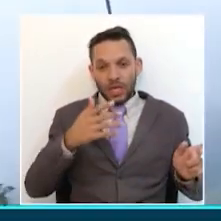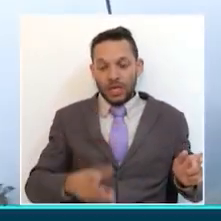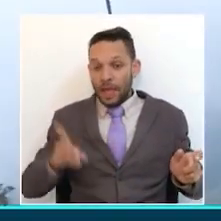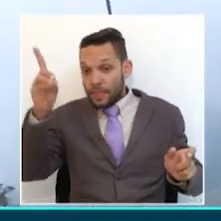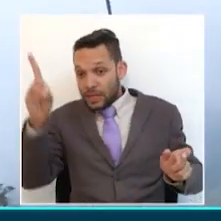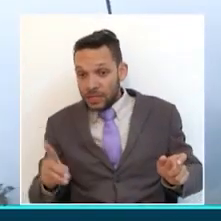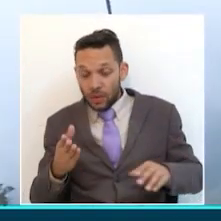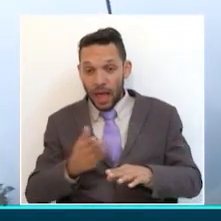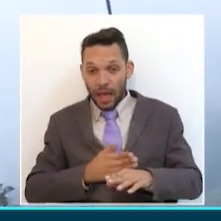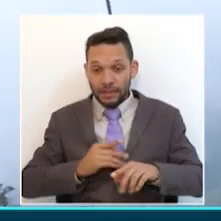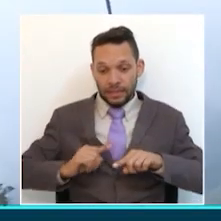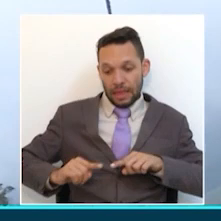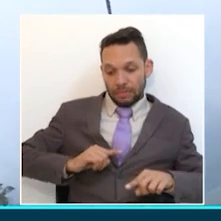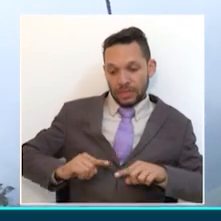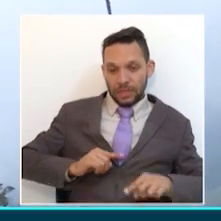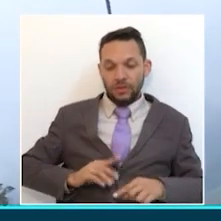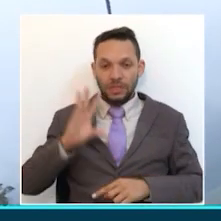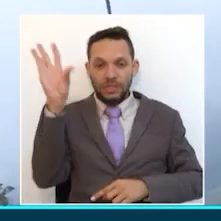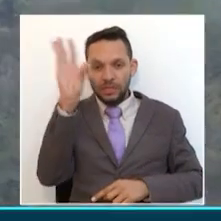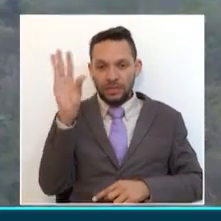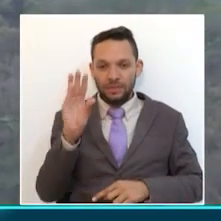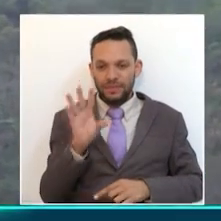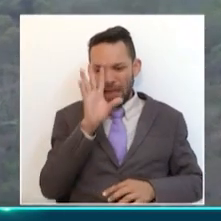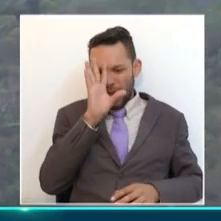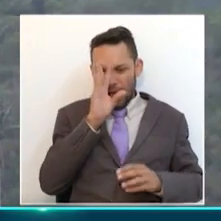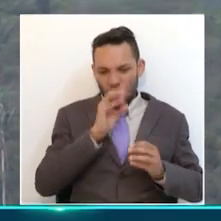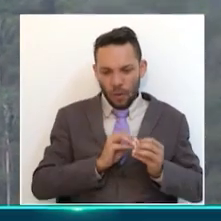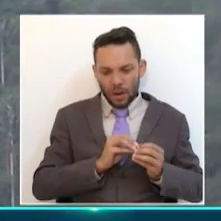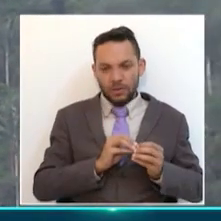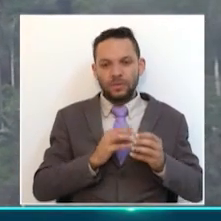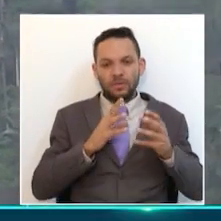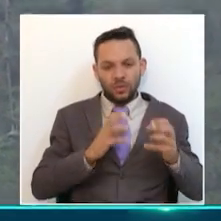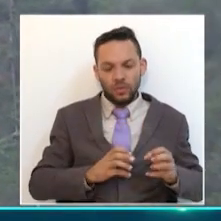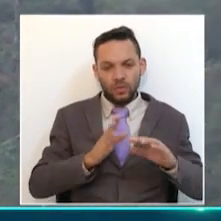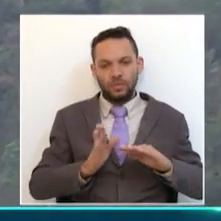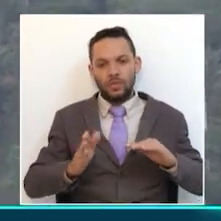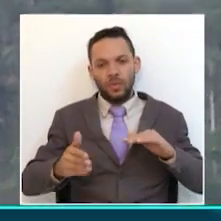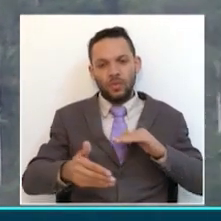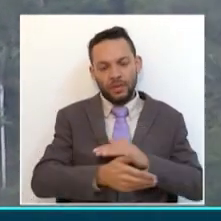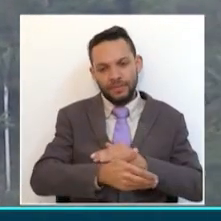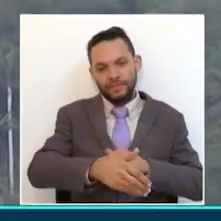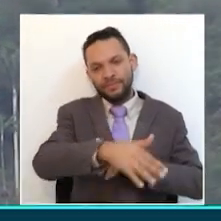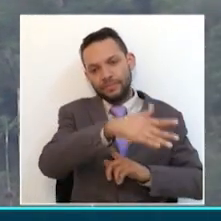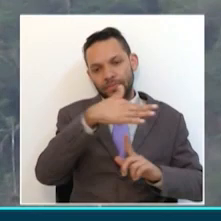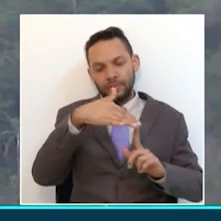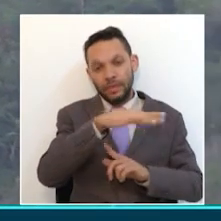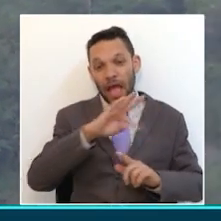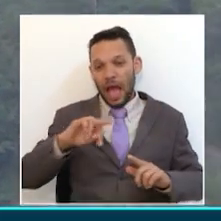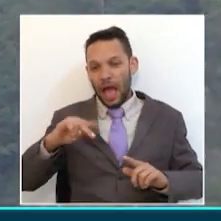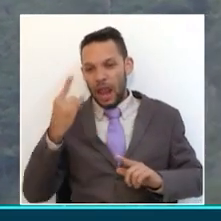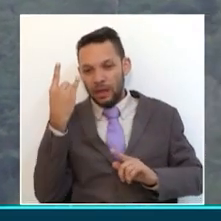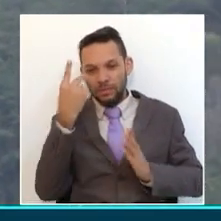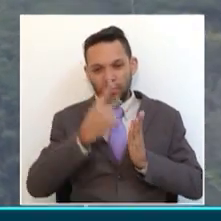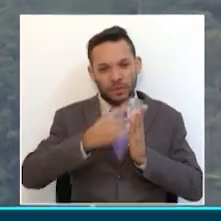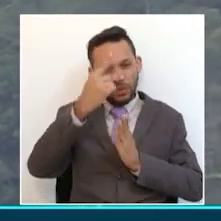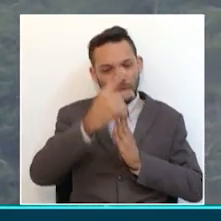del Tribunal Administrativo del Quindío sobre el acuerdo municipal que protegía al territorio salentino de la llegada de proyectos mineros a gran escala.